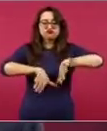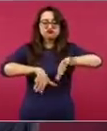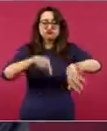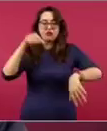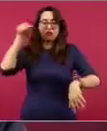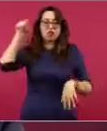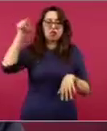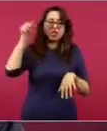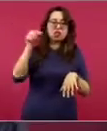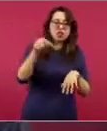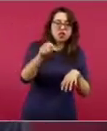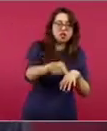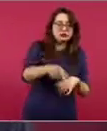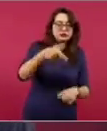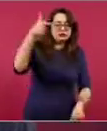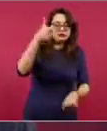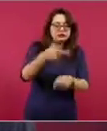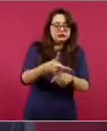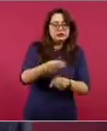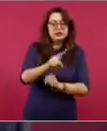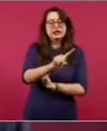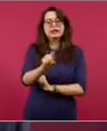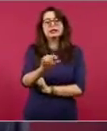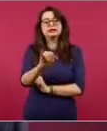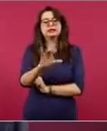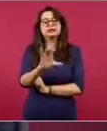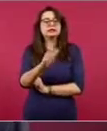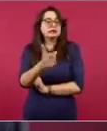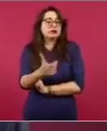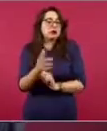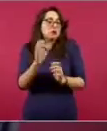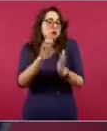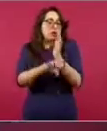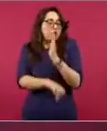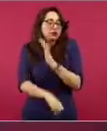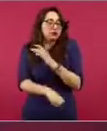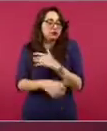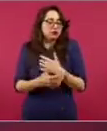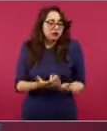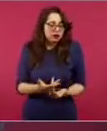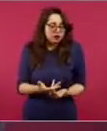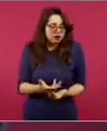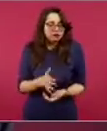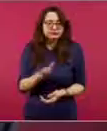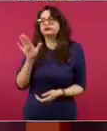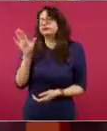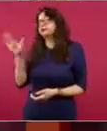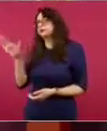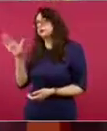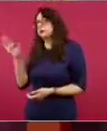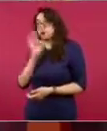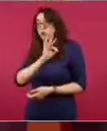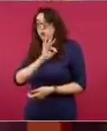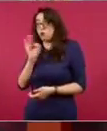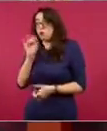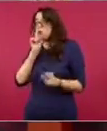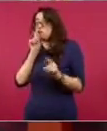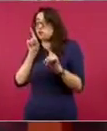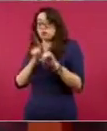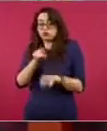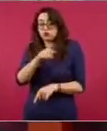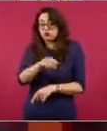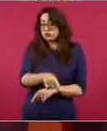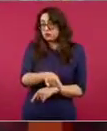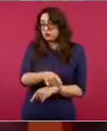es solicitar a la autoridad correspondiente que se le concesione esa parte previo al pago